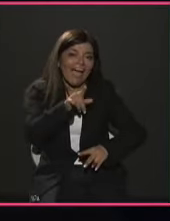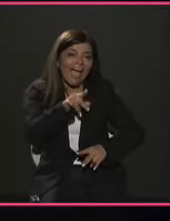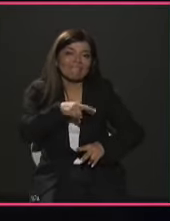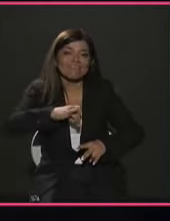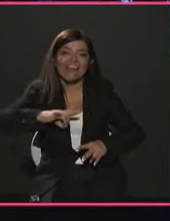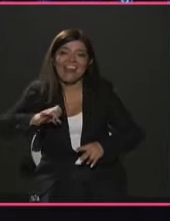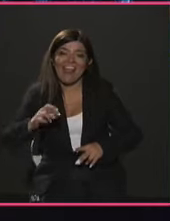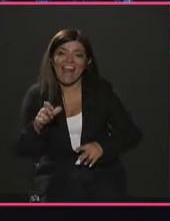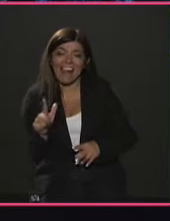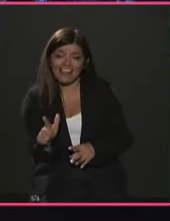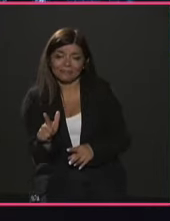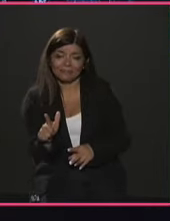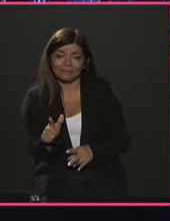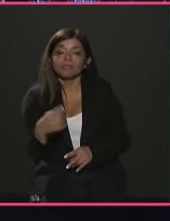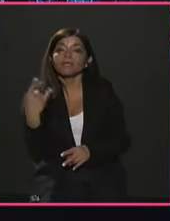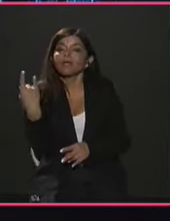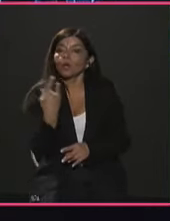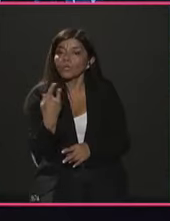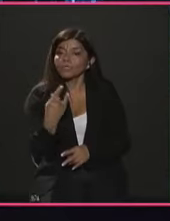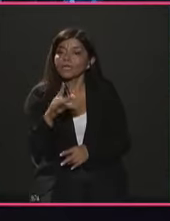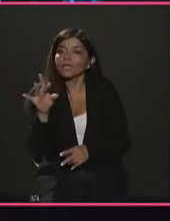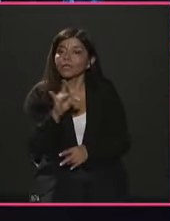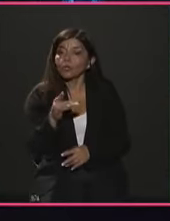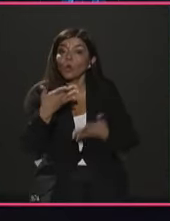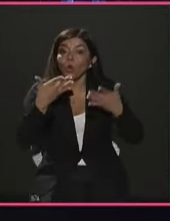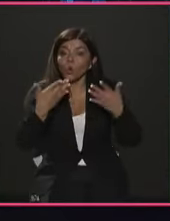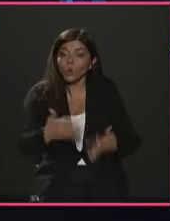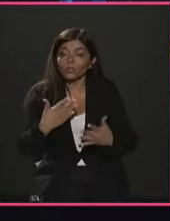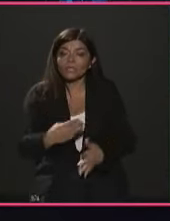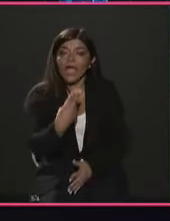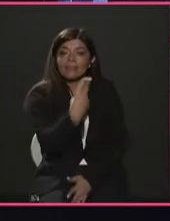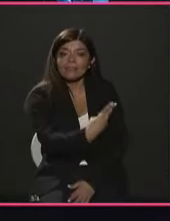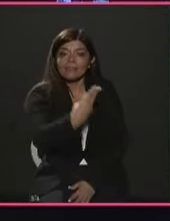que descubrió que utiliza